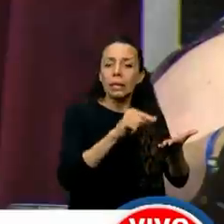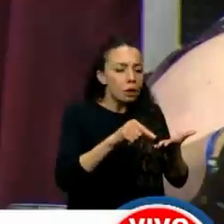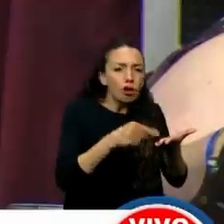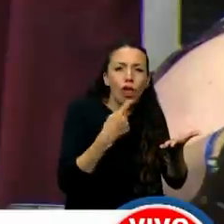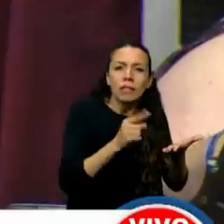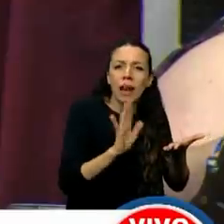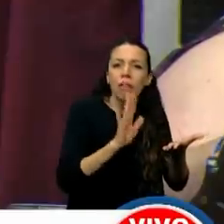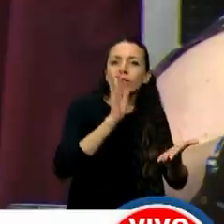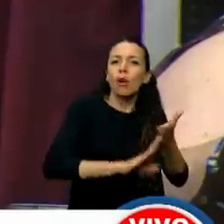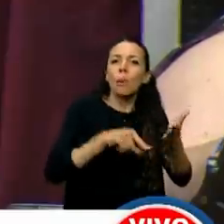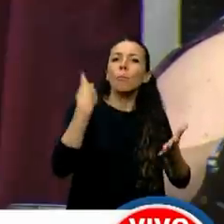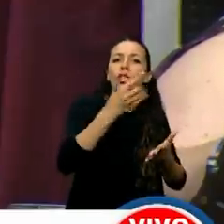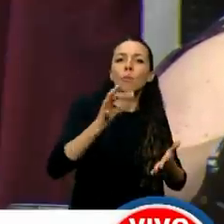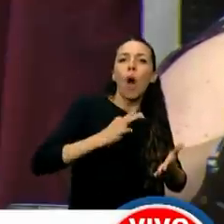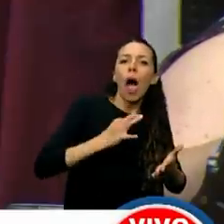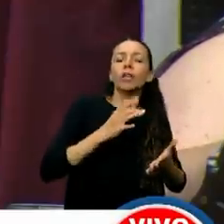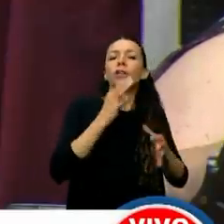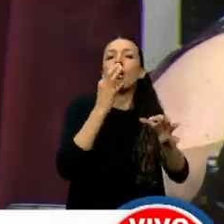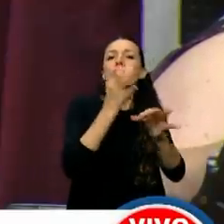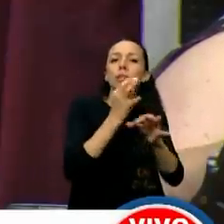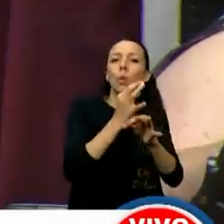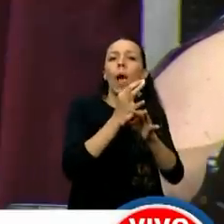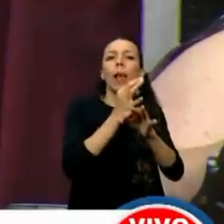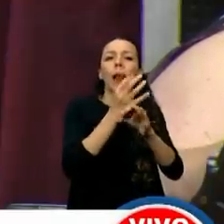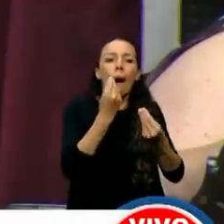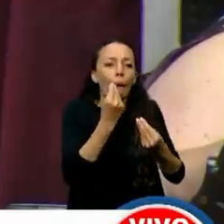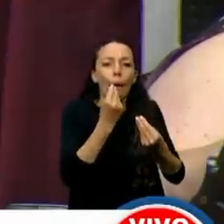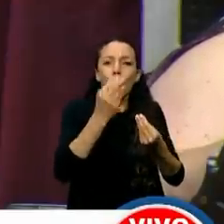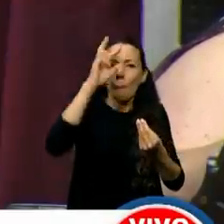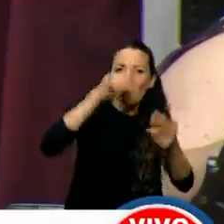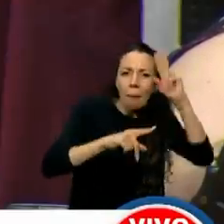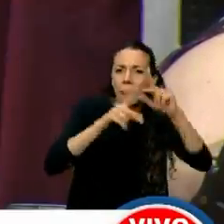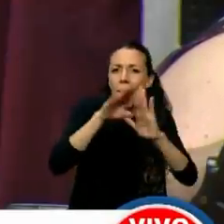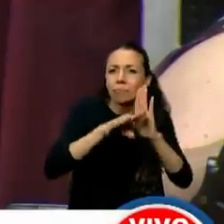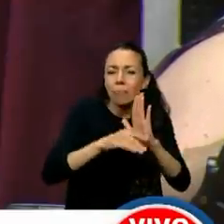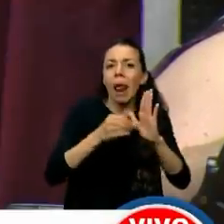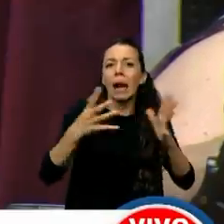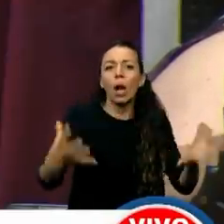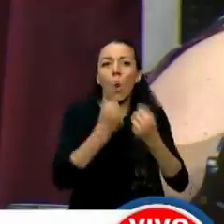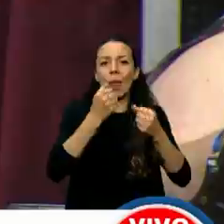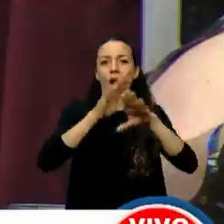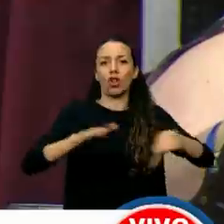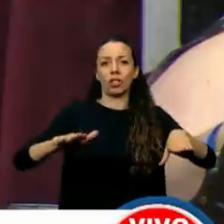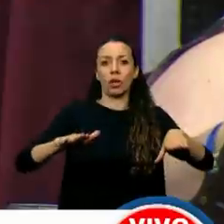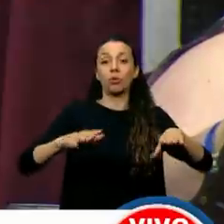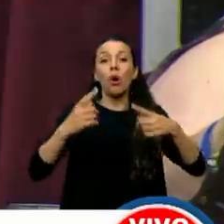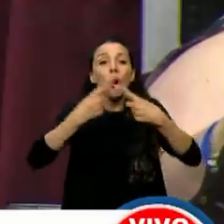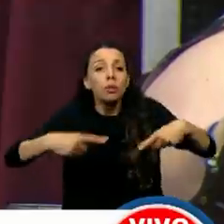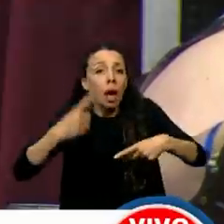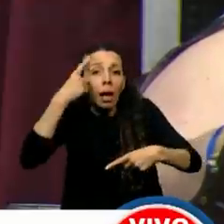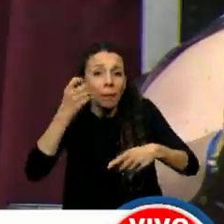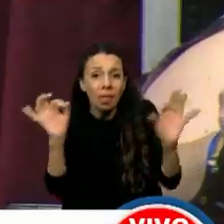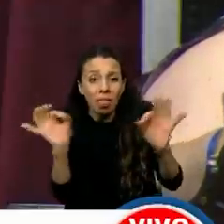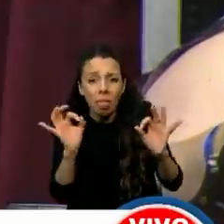cómo va a ir a buscar a los chicos que dejaron la escuela cómo va a ir a recuperar los aprendizajes perdidos